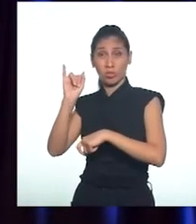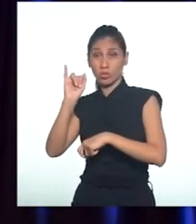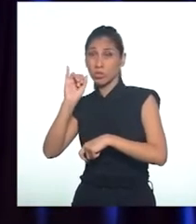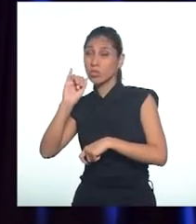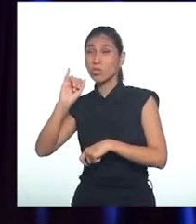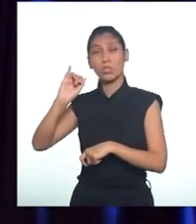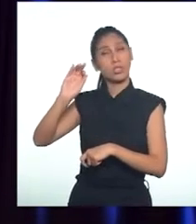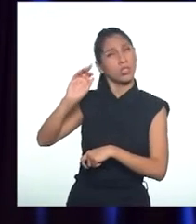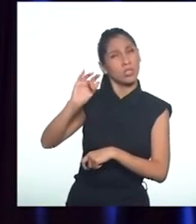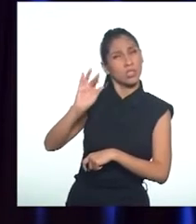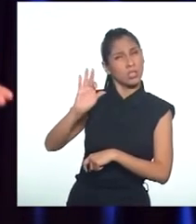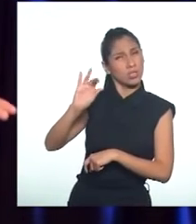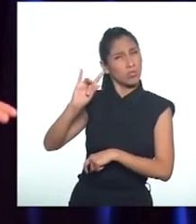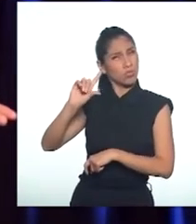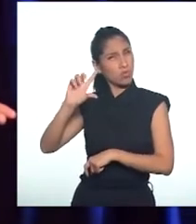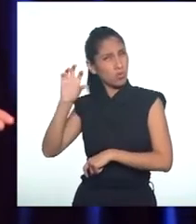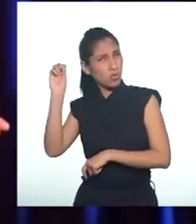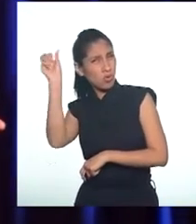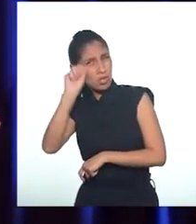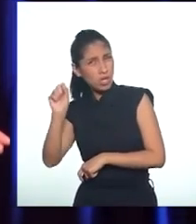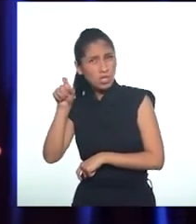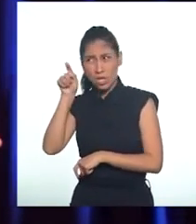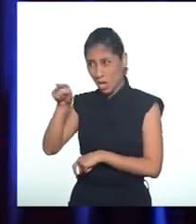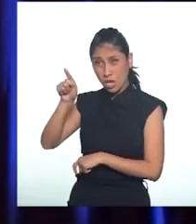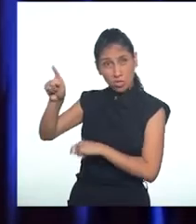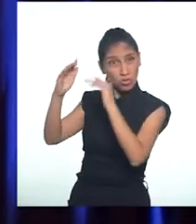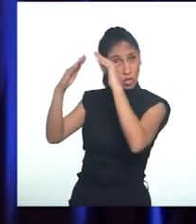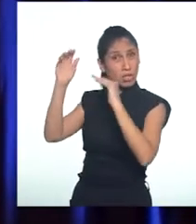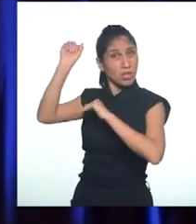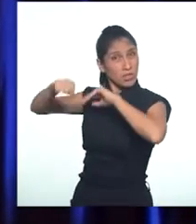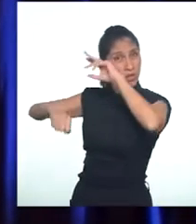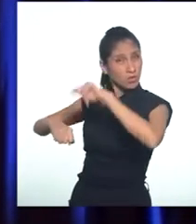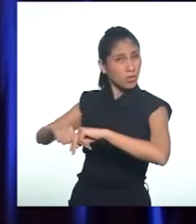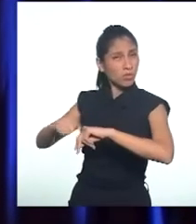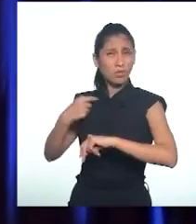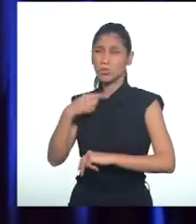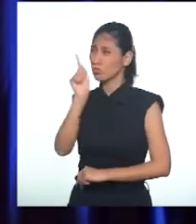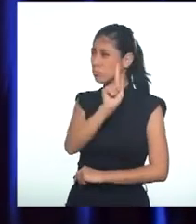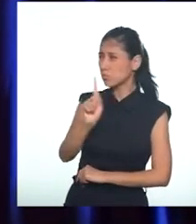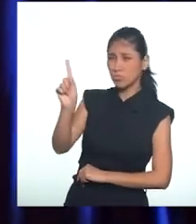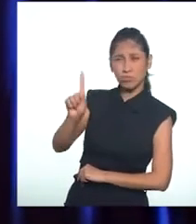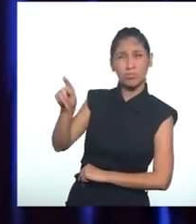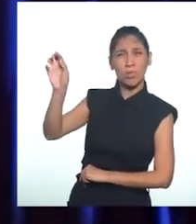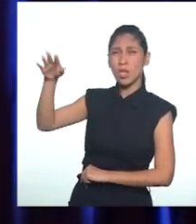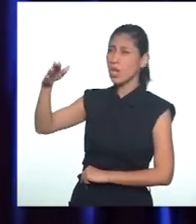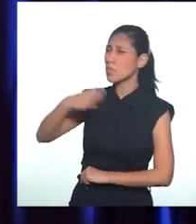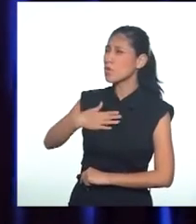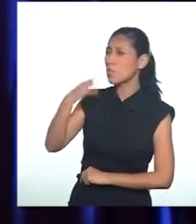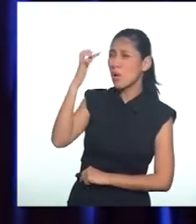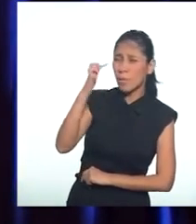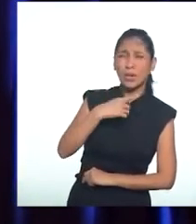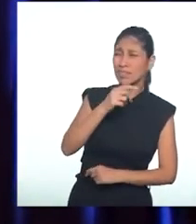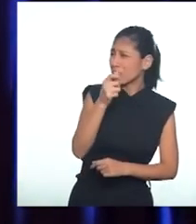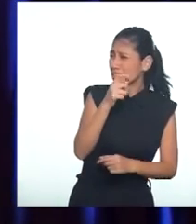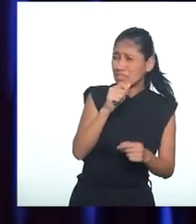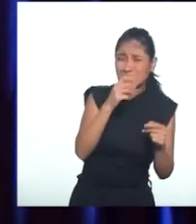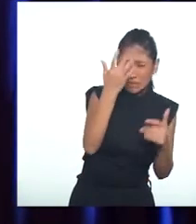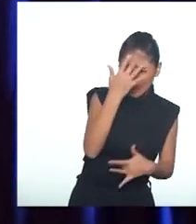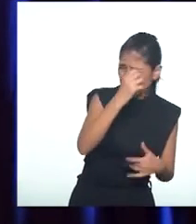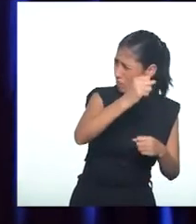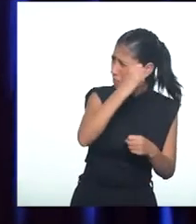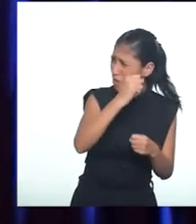casa. ¿Está o no está, según? Vengo por mi padre, se está